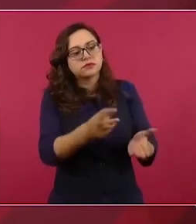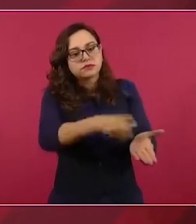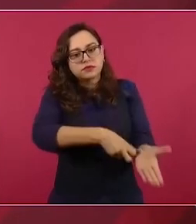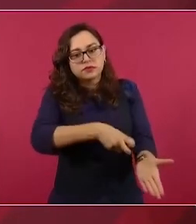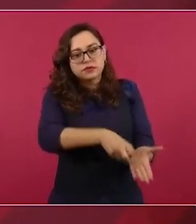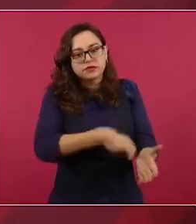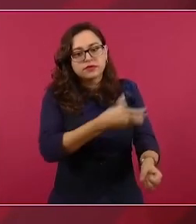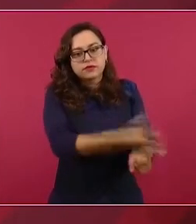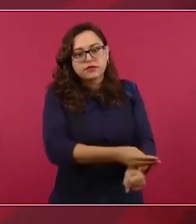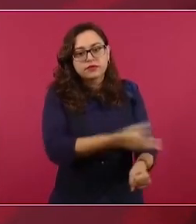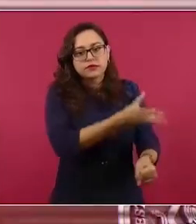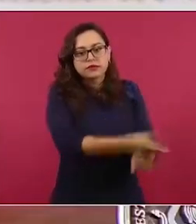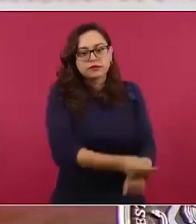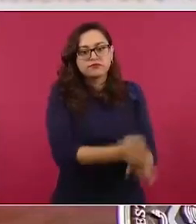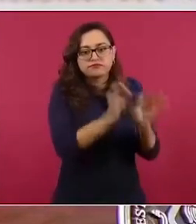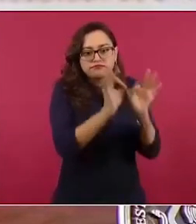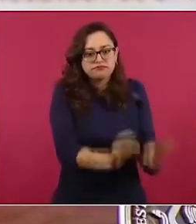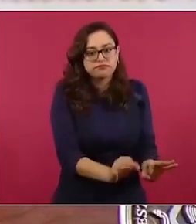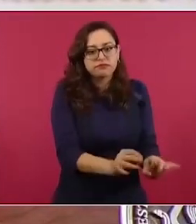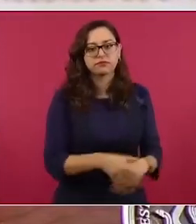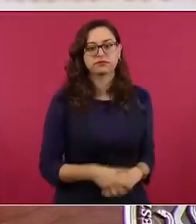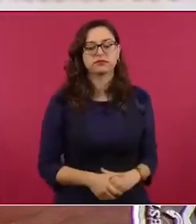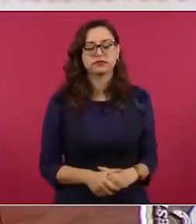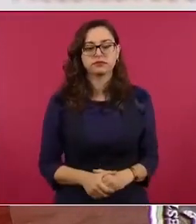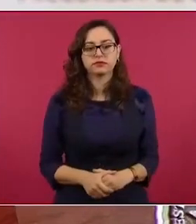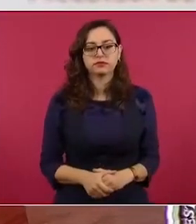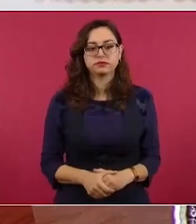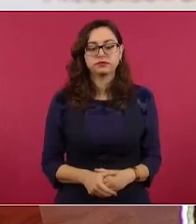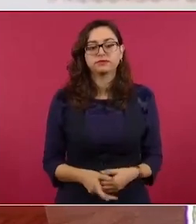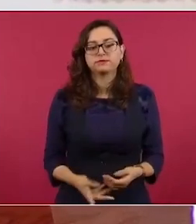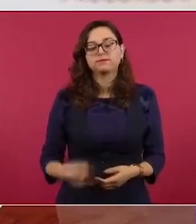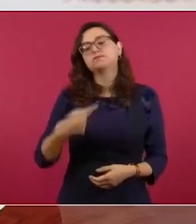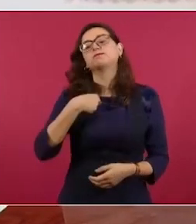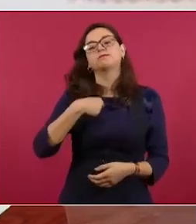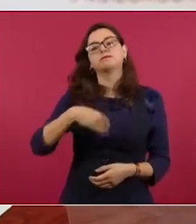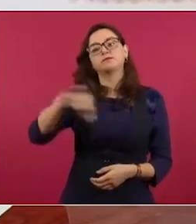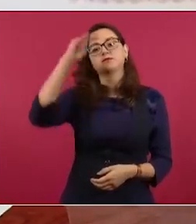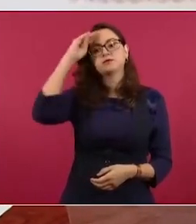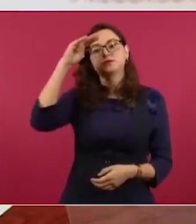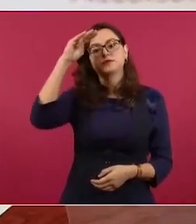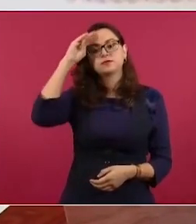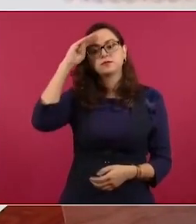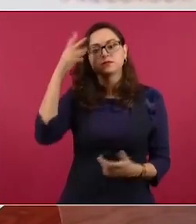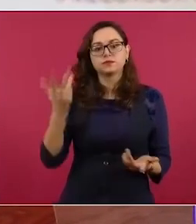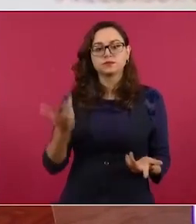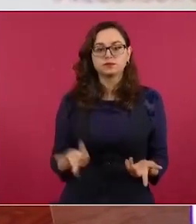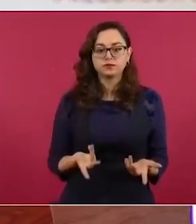Nosotros lo que sentimos es que si se lleva a cabo esa reforma,